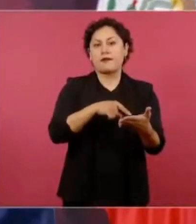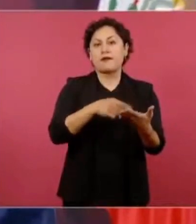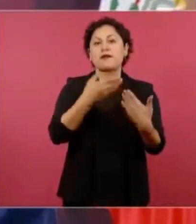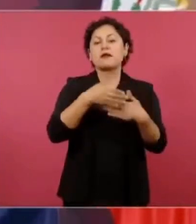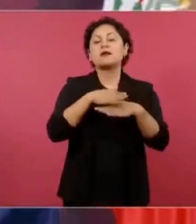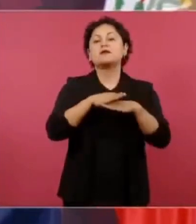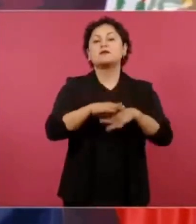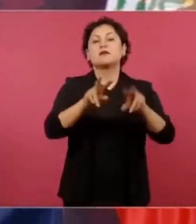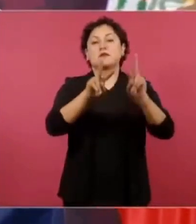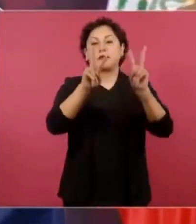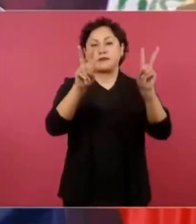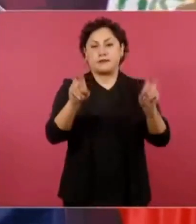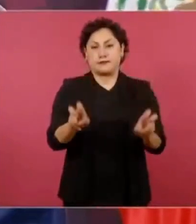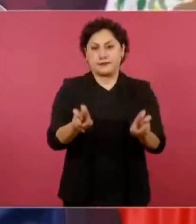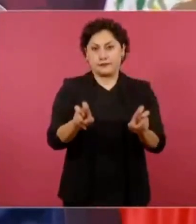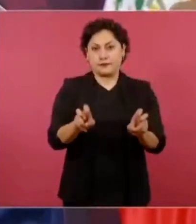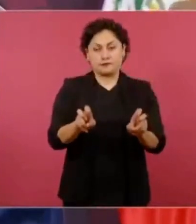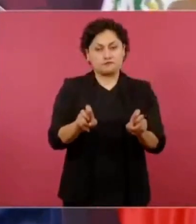que